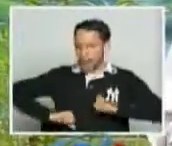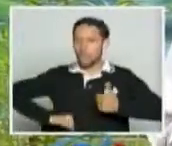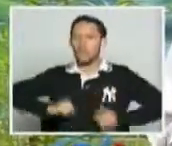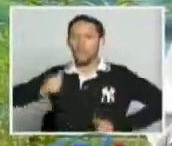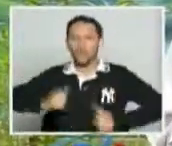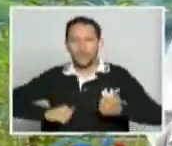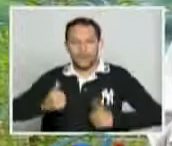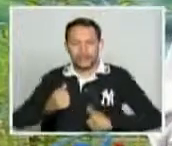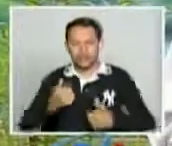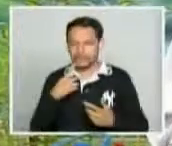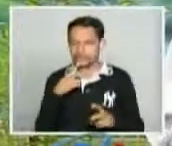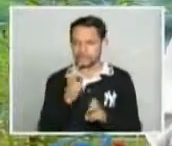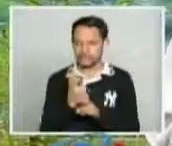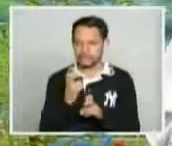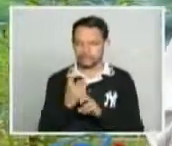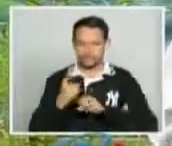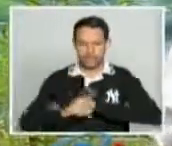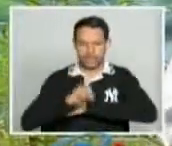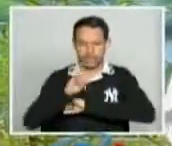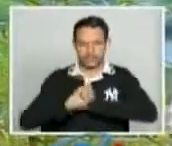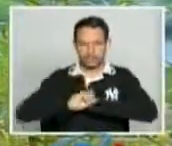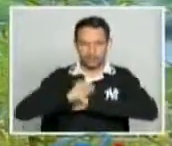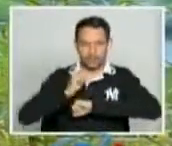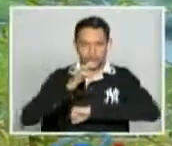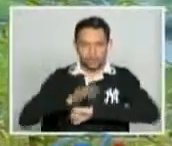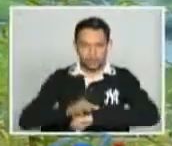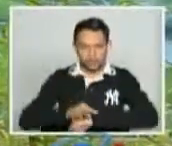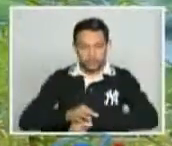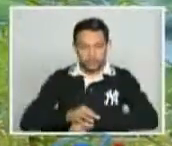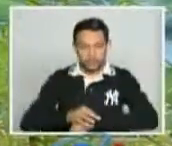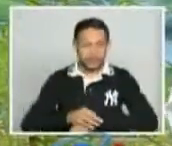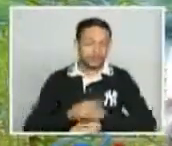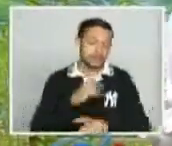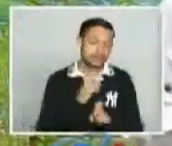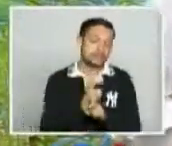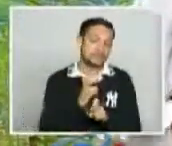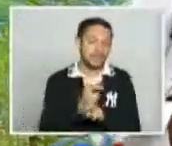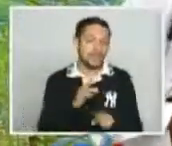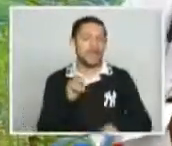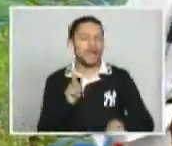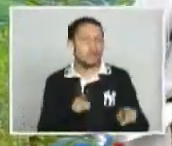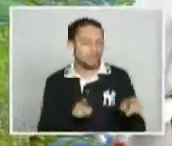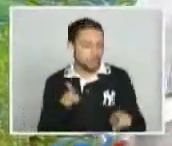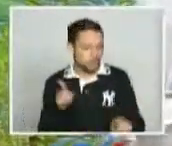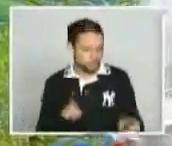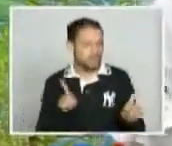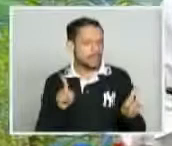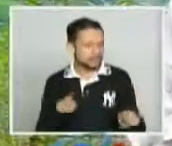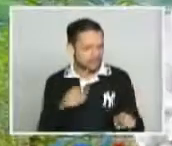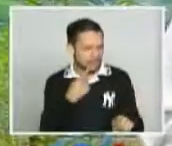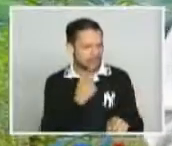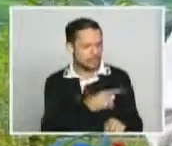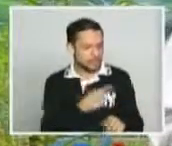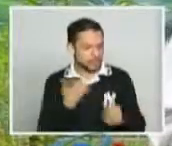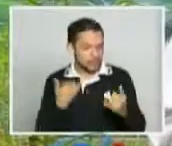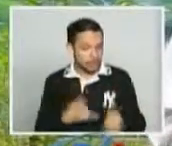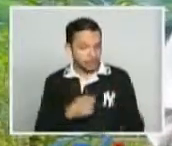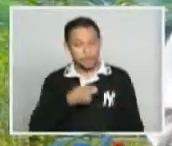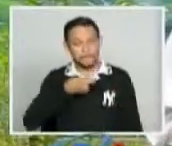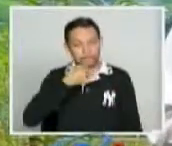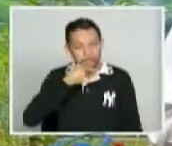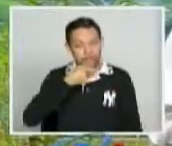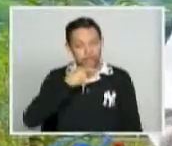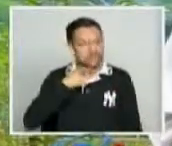el medicamento 6 de la mañana y la pastica es nueva. Pero hay otra cosa, la gente dice, ah, pero yo estoy cansado de tomar esa droga la